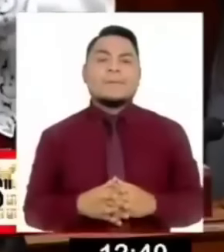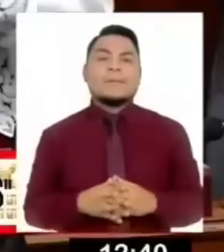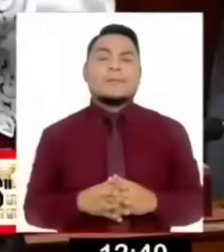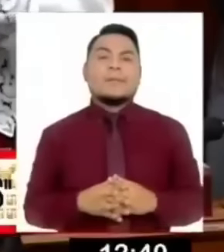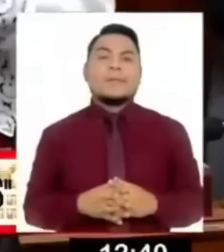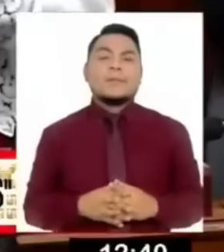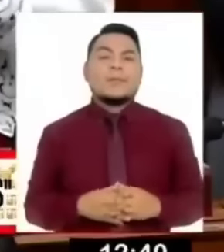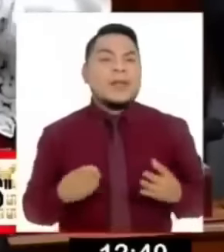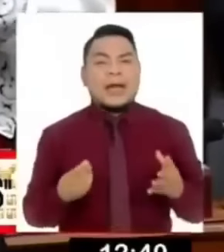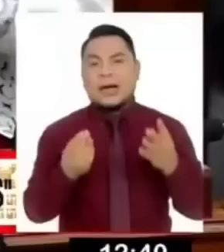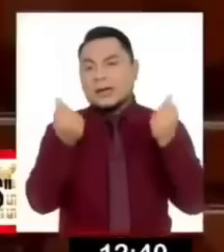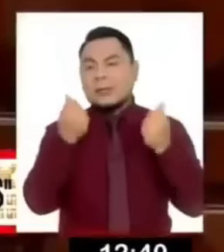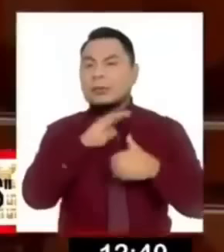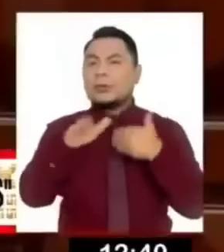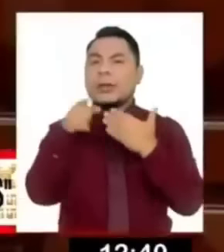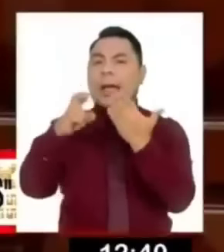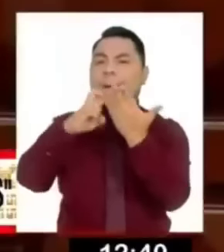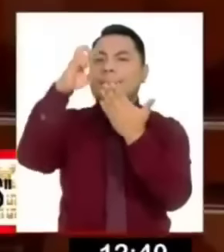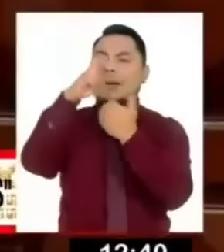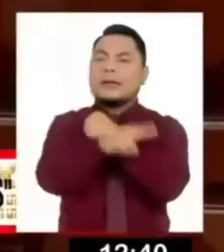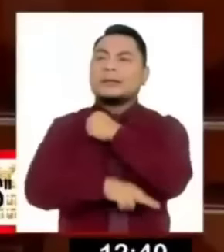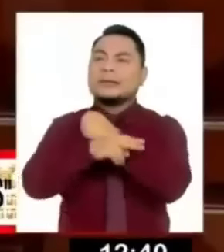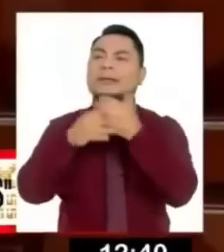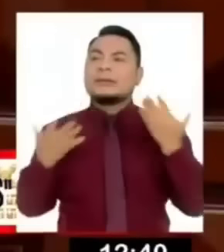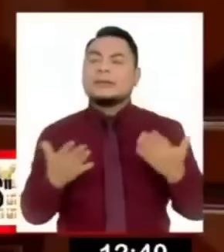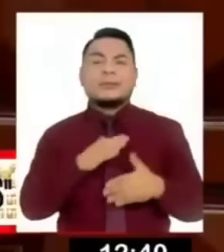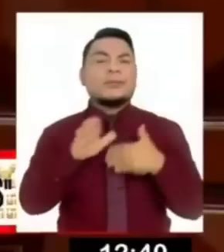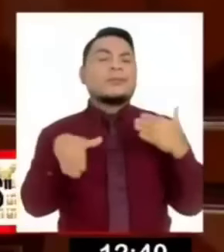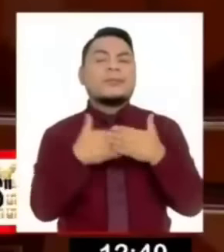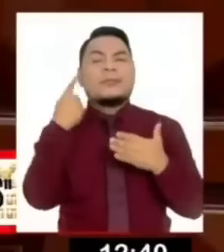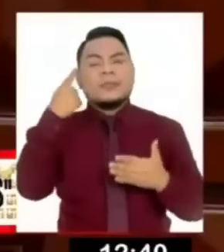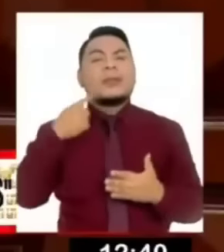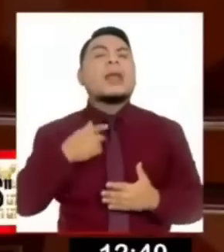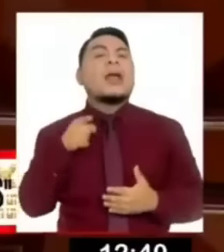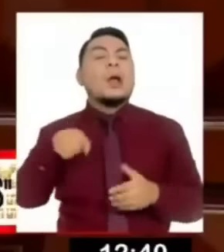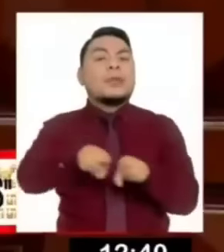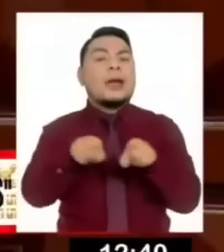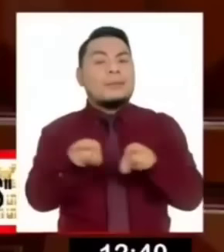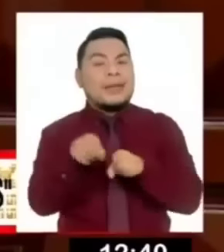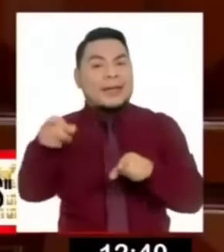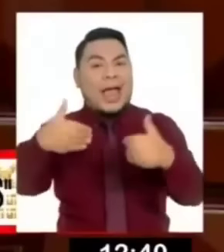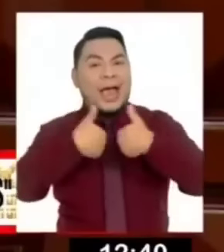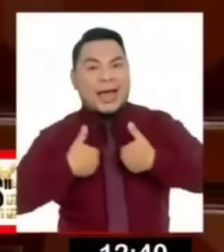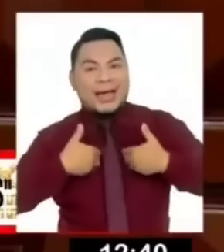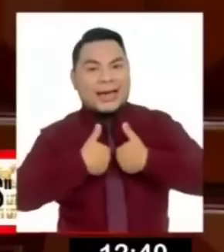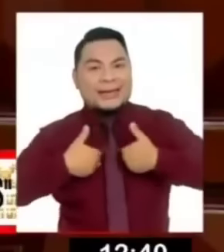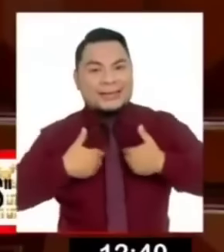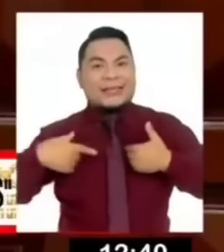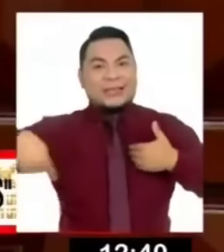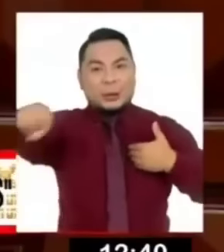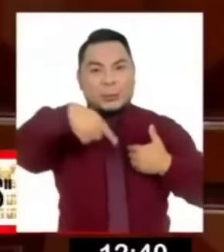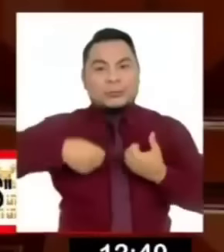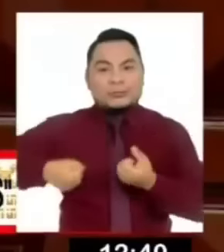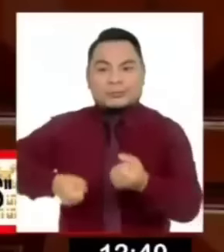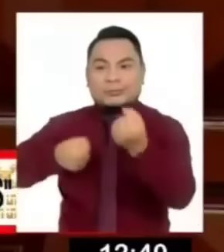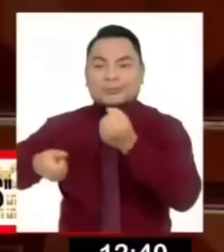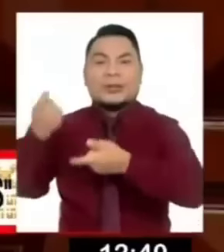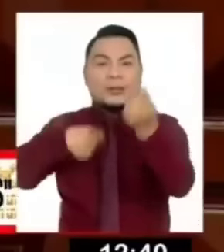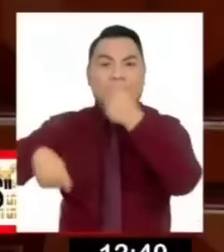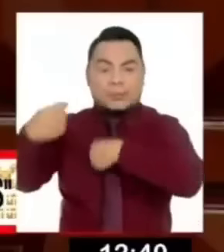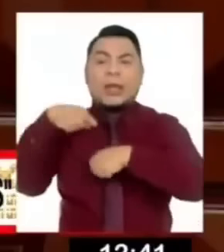La inmediata puesta en marcha del Plan Nacional de Repoblamiento Ganadero, que devolverá